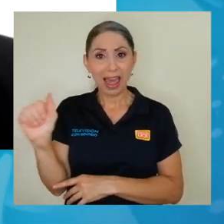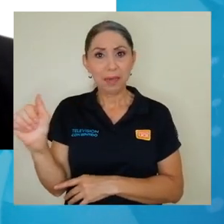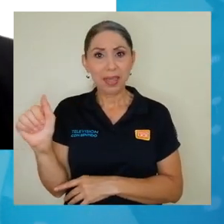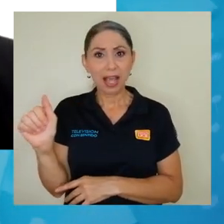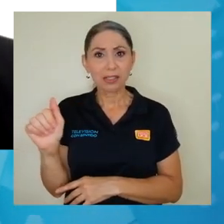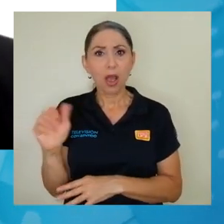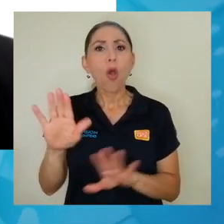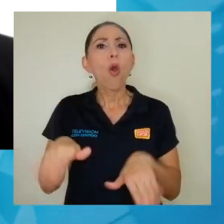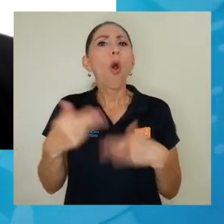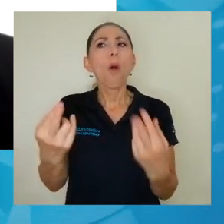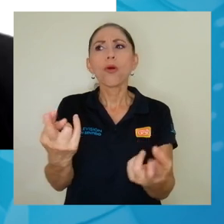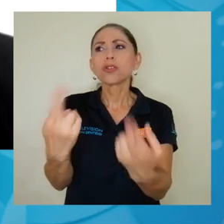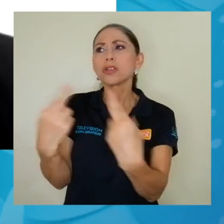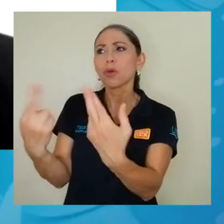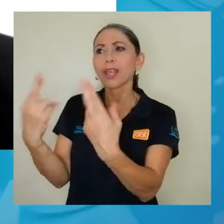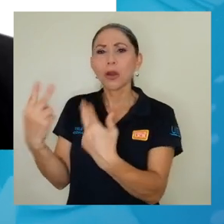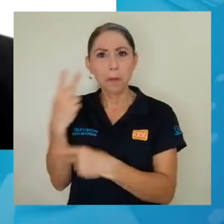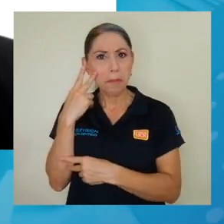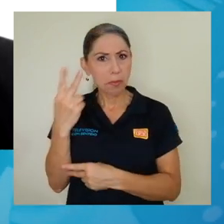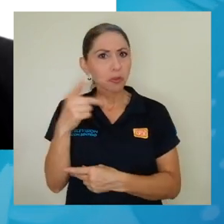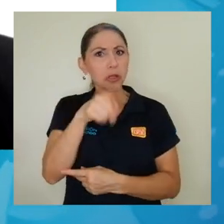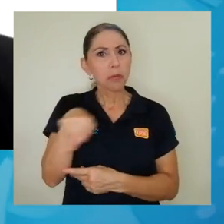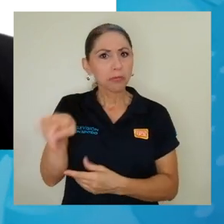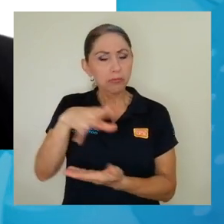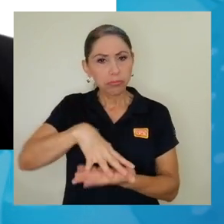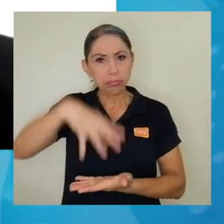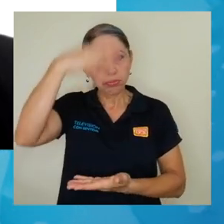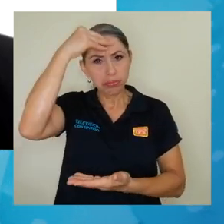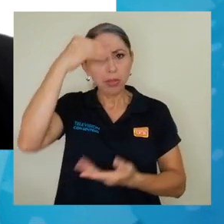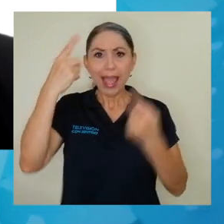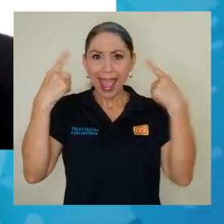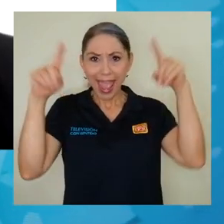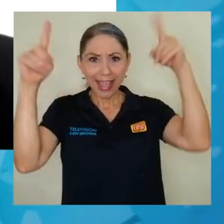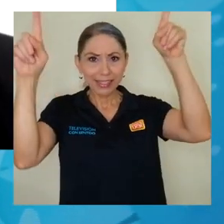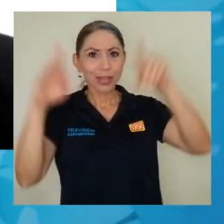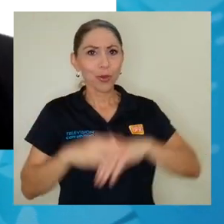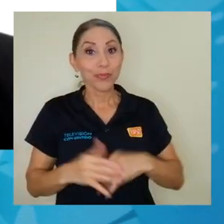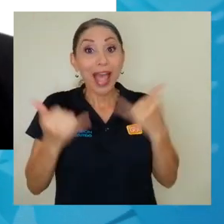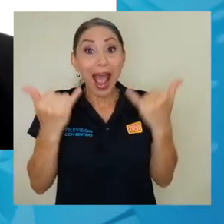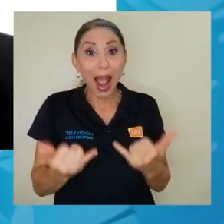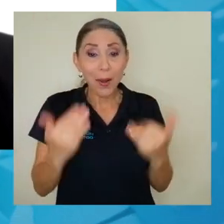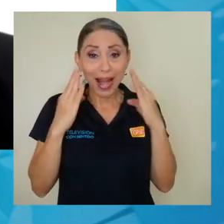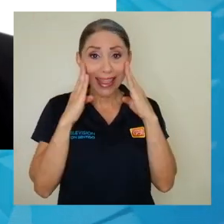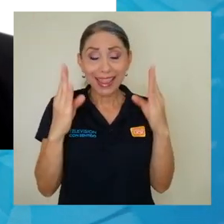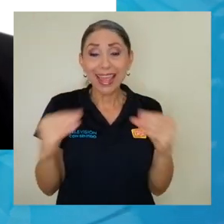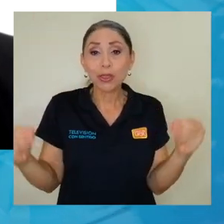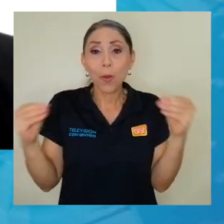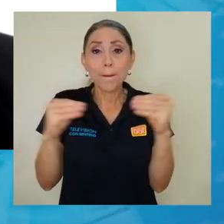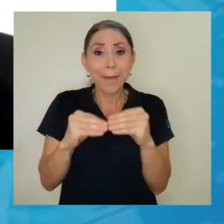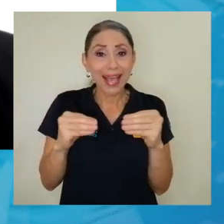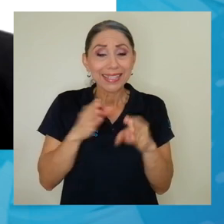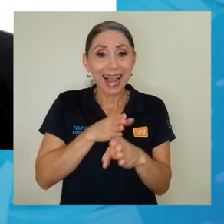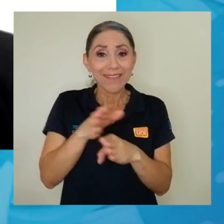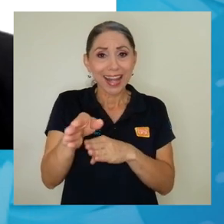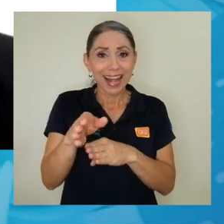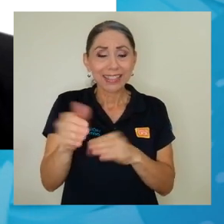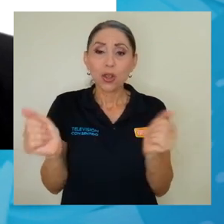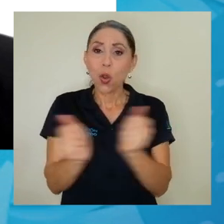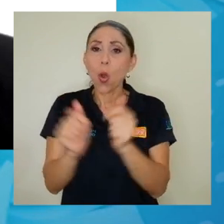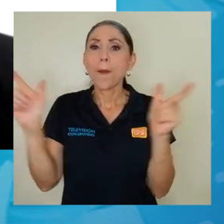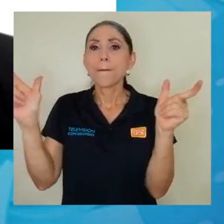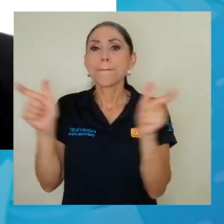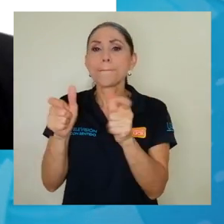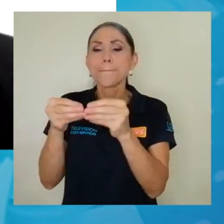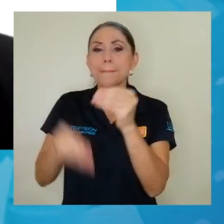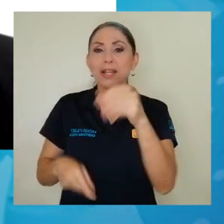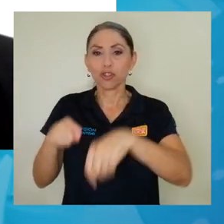aprendizajes, éxito en cuanto que se están atendiendo más carreras. En menor tiempo, como